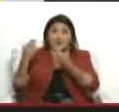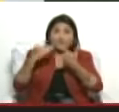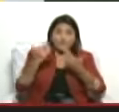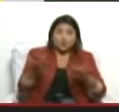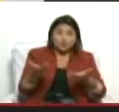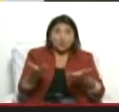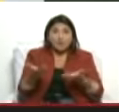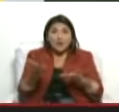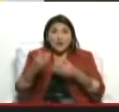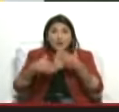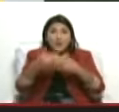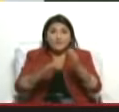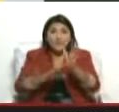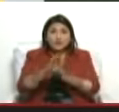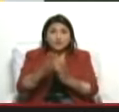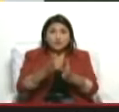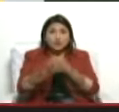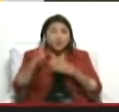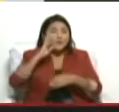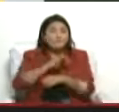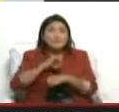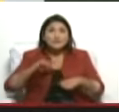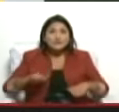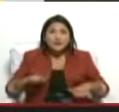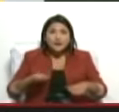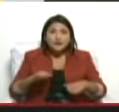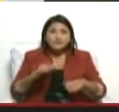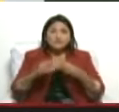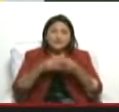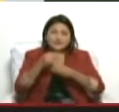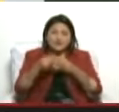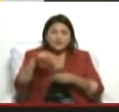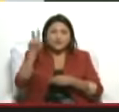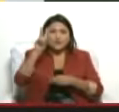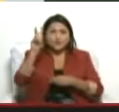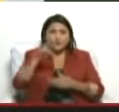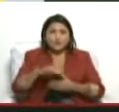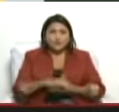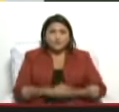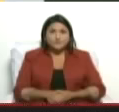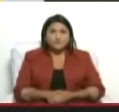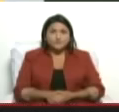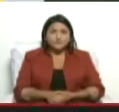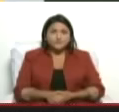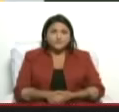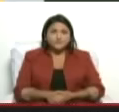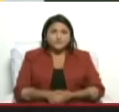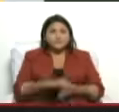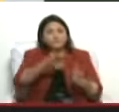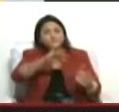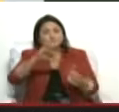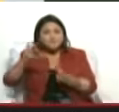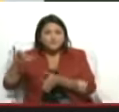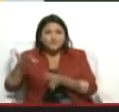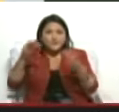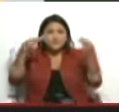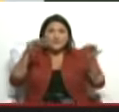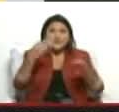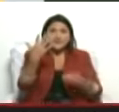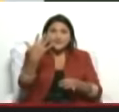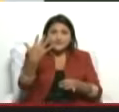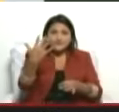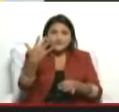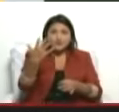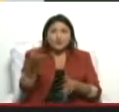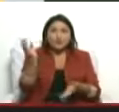los avances en materia militar que se están realizando en la página 5 vuelve a ser